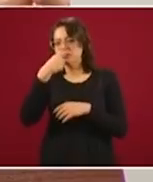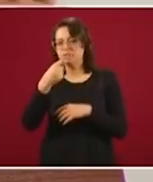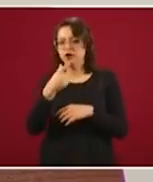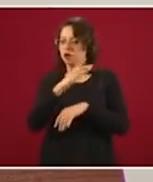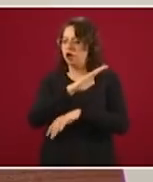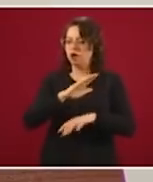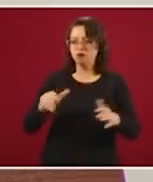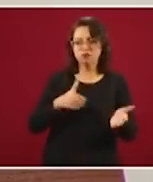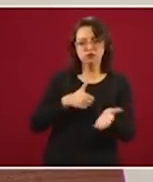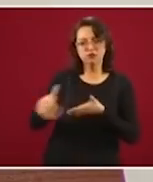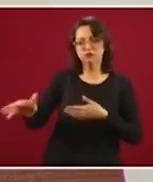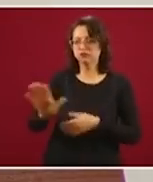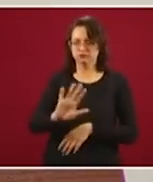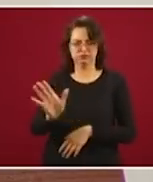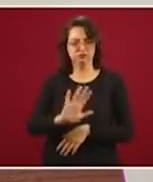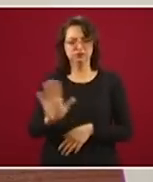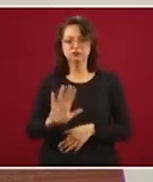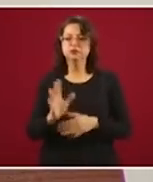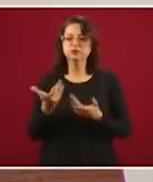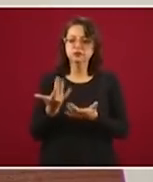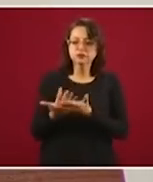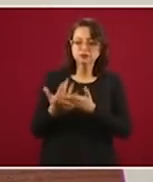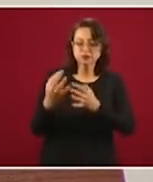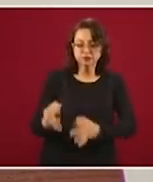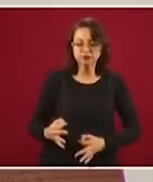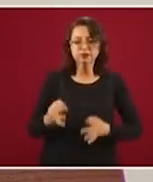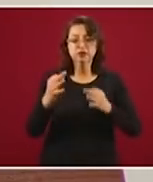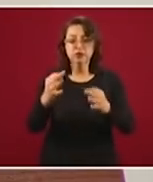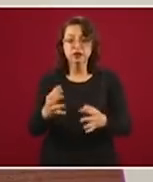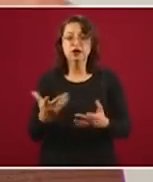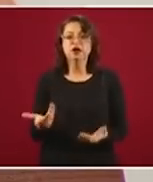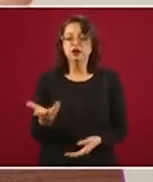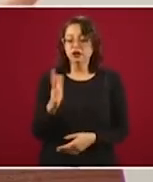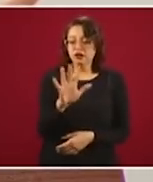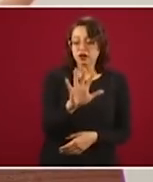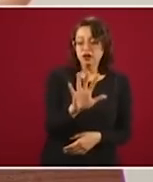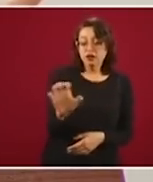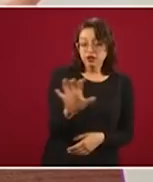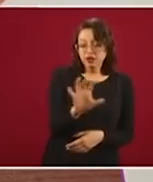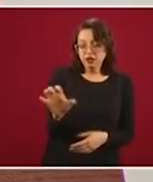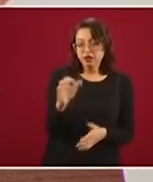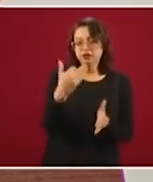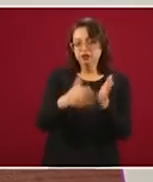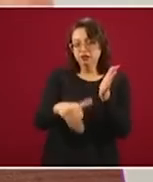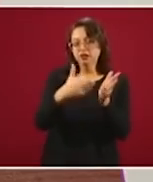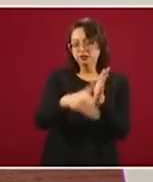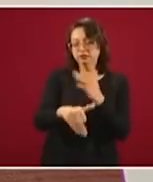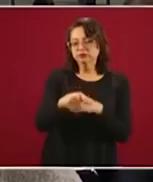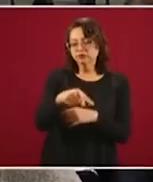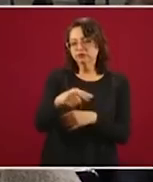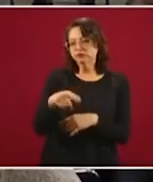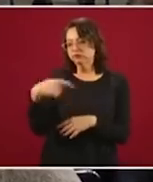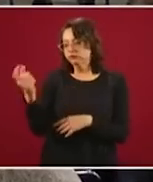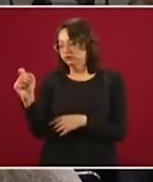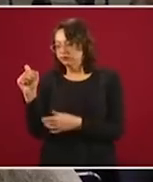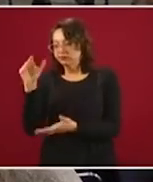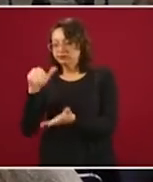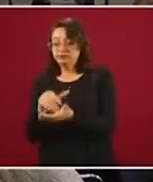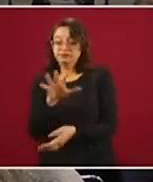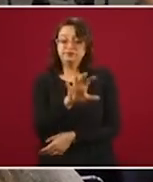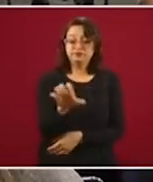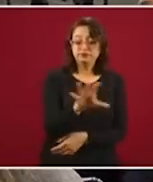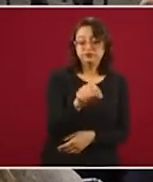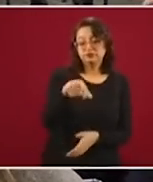en cerca de 500 casos. Es decir, son muchos de un universo mucho mayor. Ahora, estos 500 casos